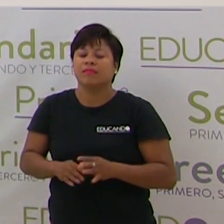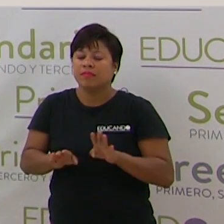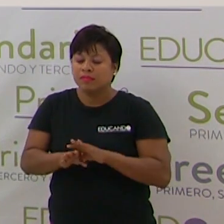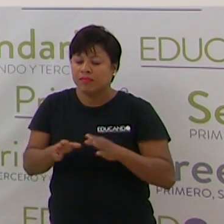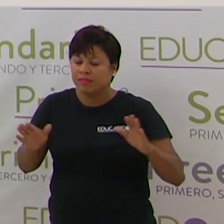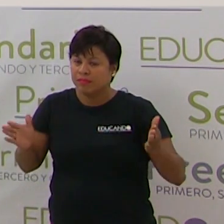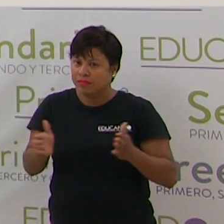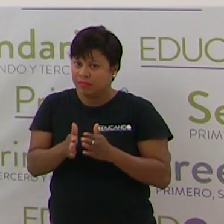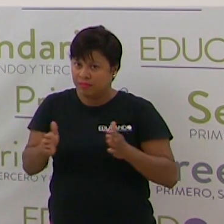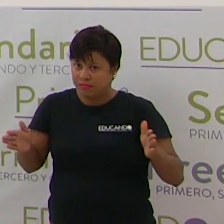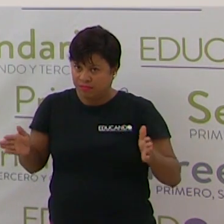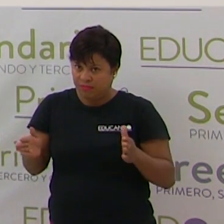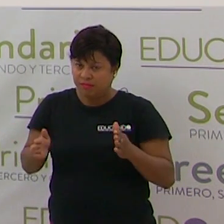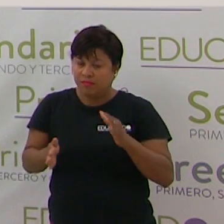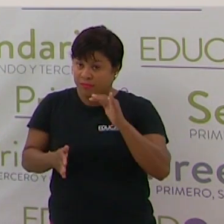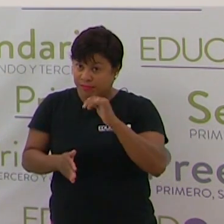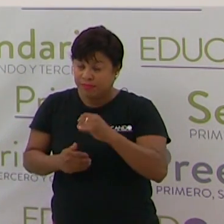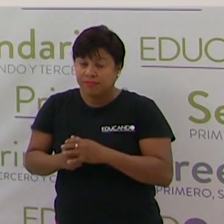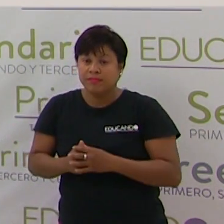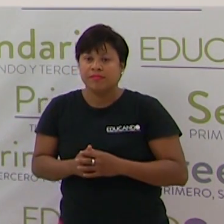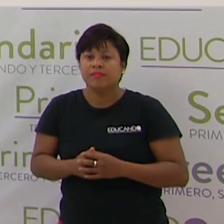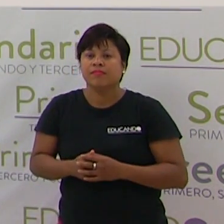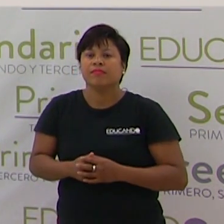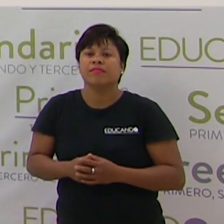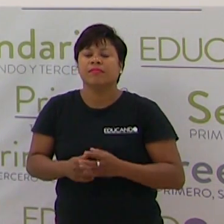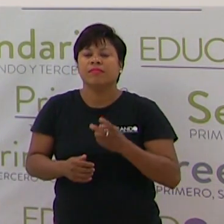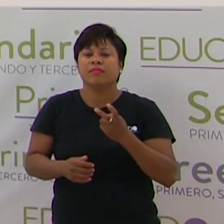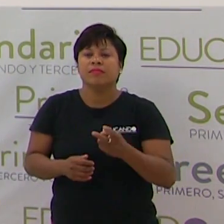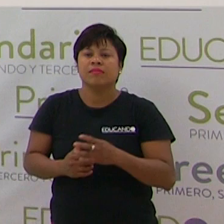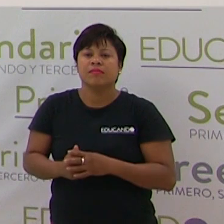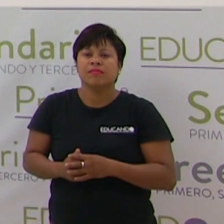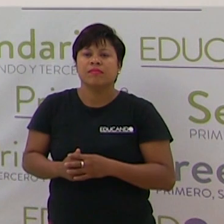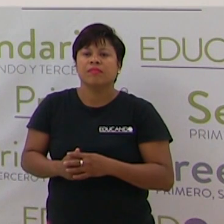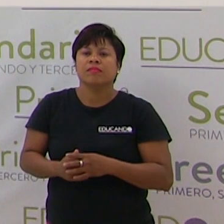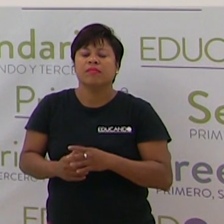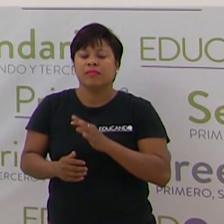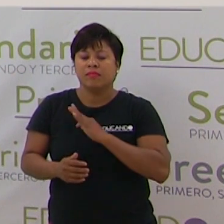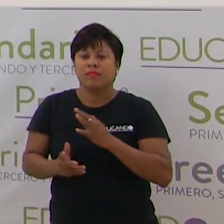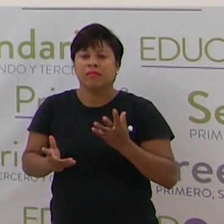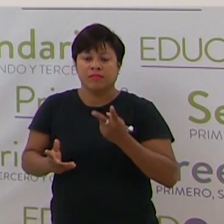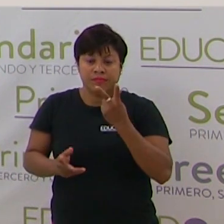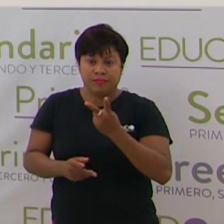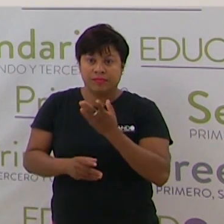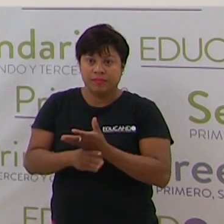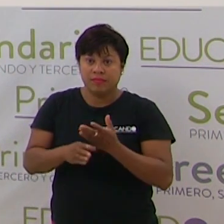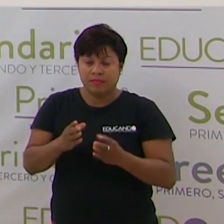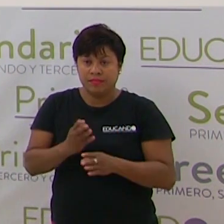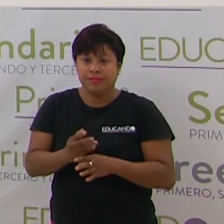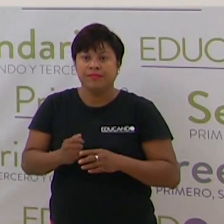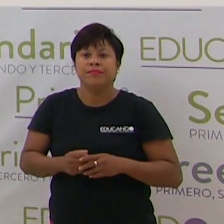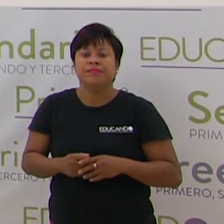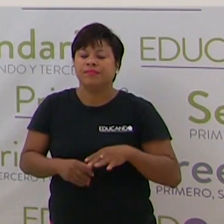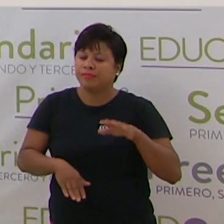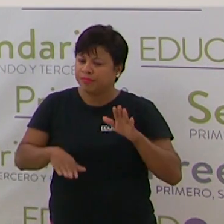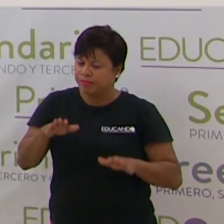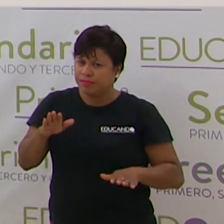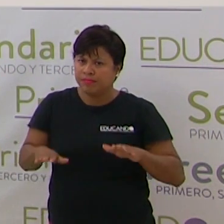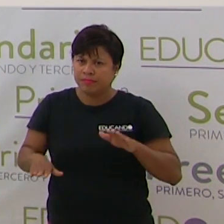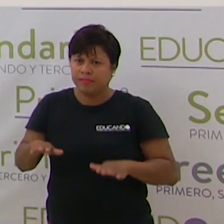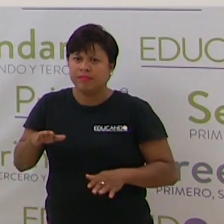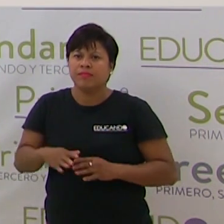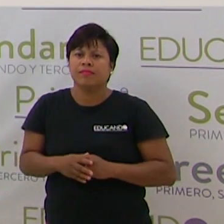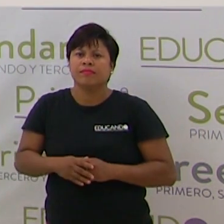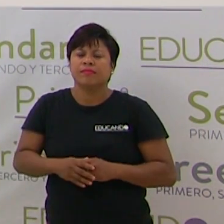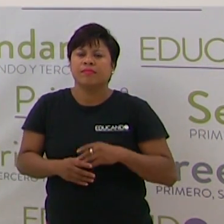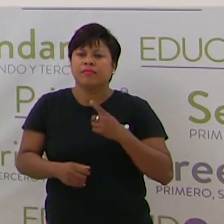tamaño. ¿Sí? Por lo regular nosotros cuando vemos dos objetos, a veces en